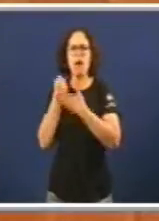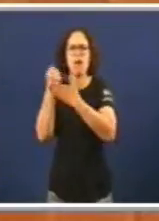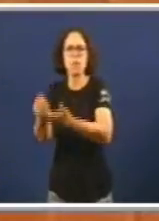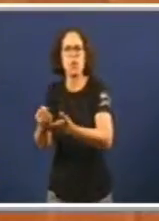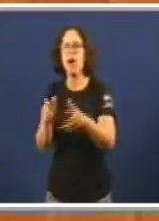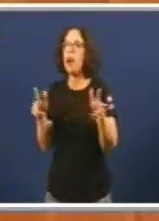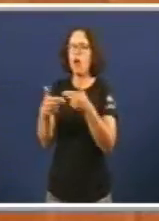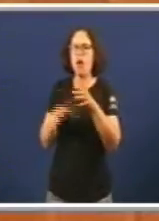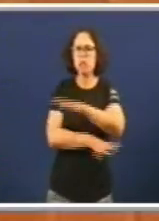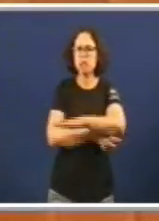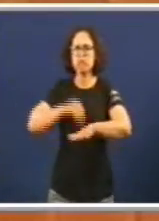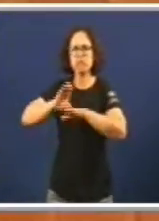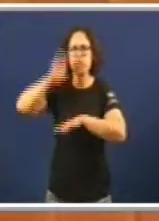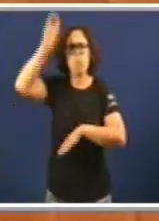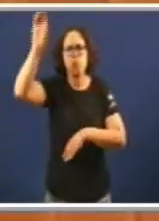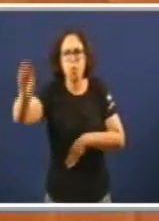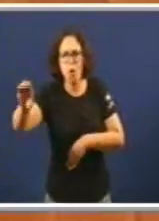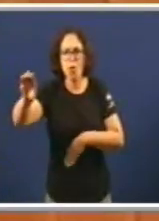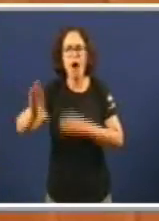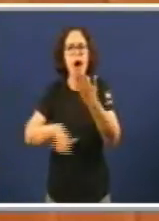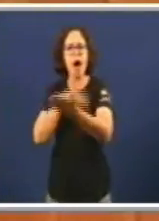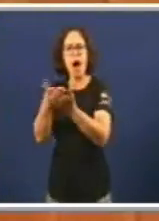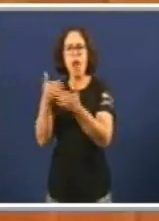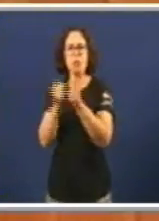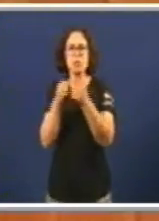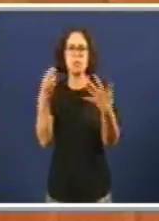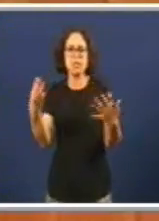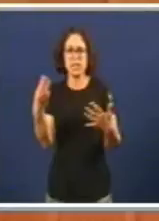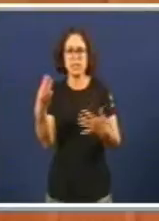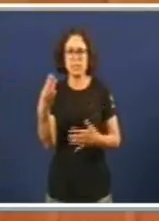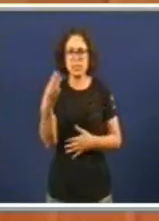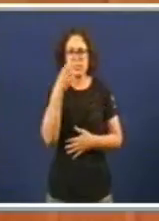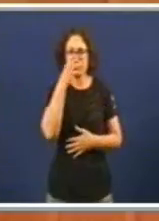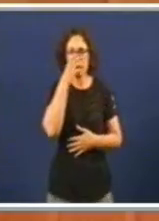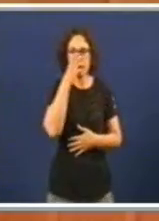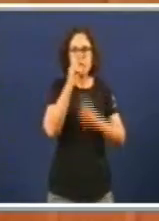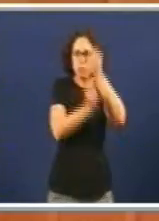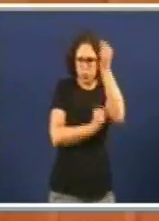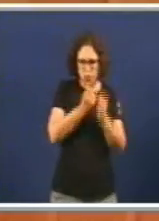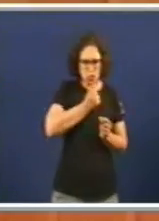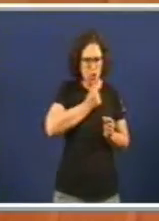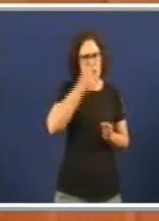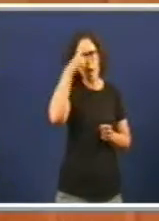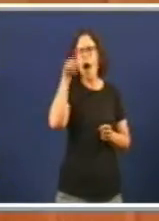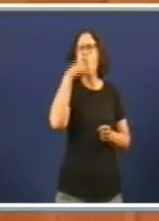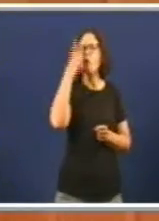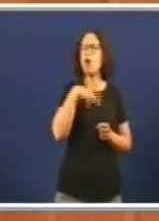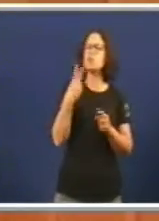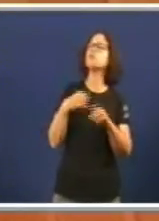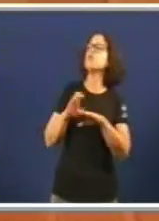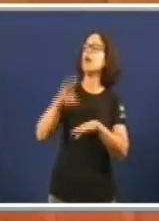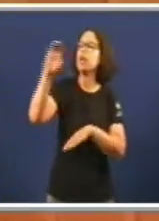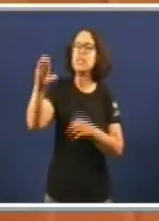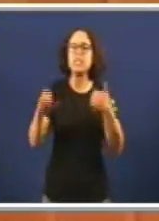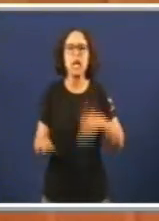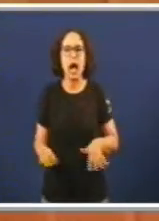son cartos a feixes, de aquí a 2023. Que ainda non sabemos que orzamentos imos ter, pero ese compromiso xa está firmado, publicado